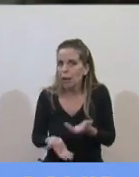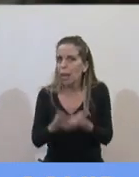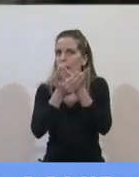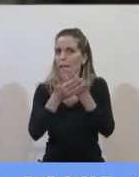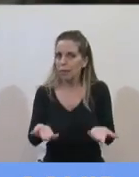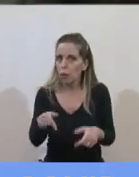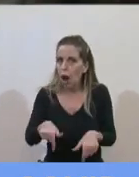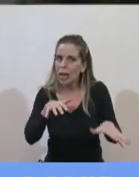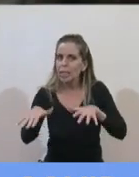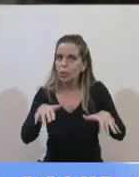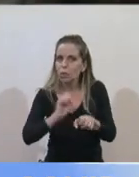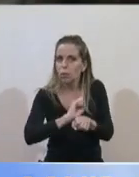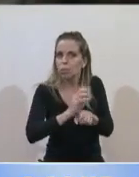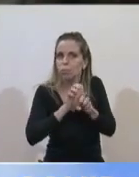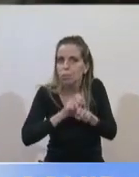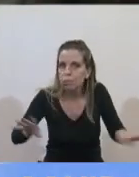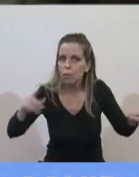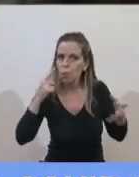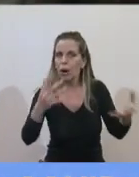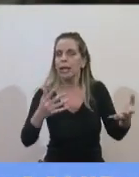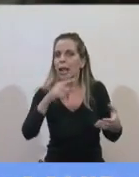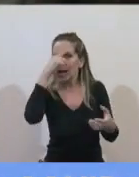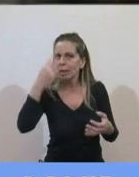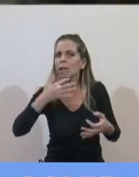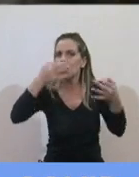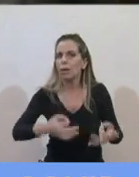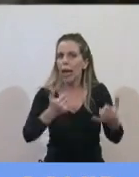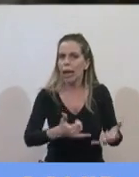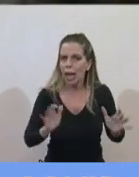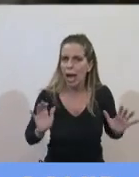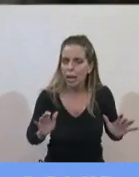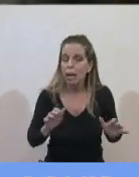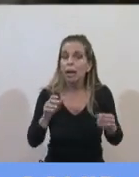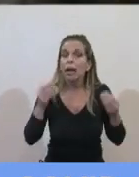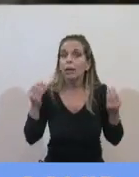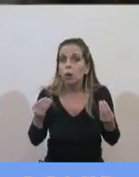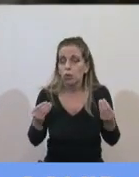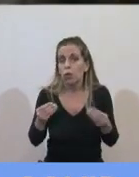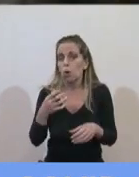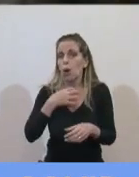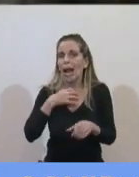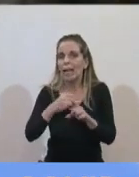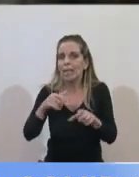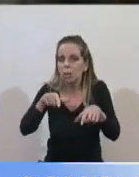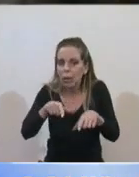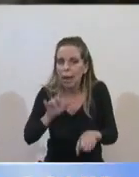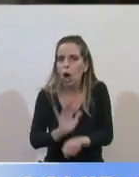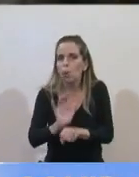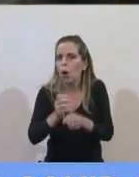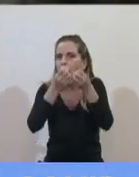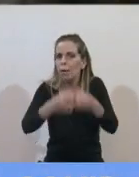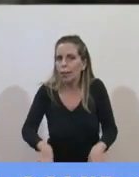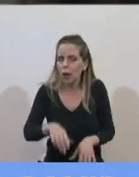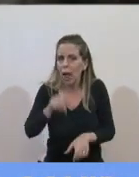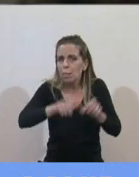pandemia revela el estado que tenemos si no es que lo cambia y la verdad que el sector medio es el gran abandonado el gran abandono antes cuando